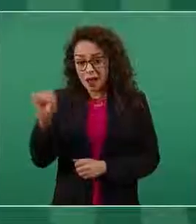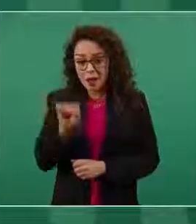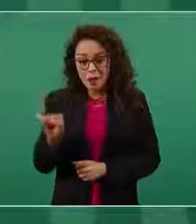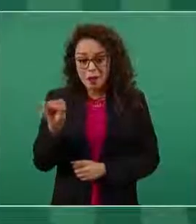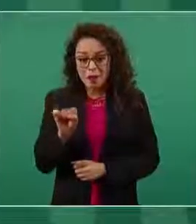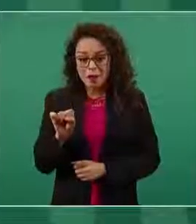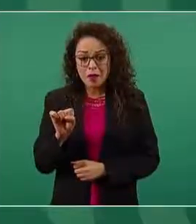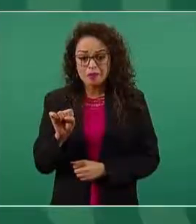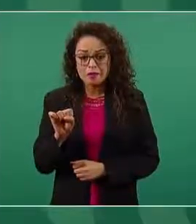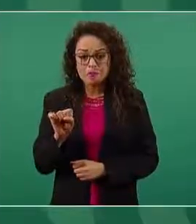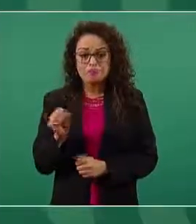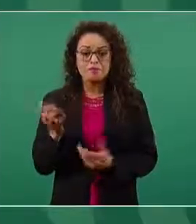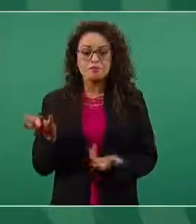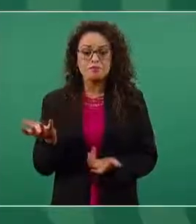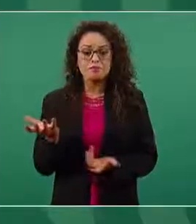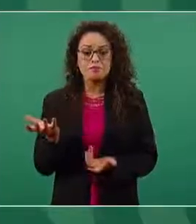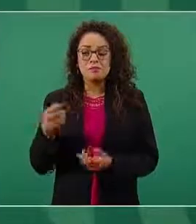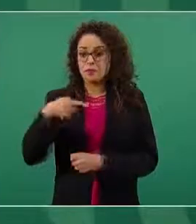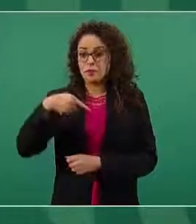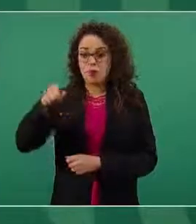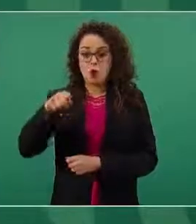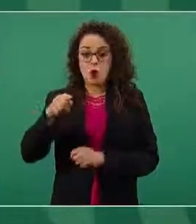vayan a una oficina de estas,